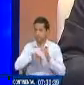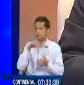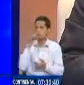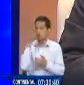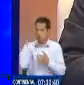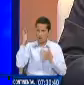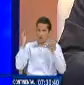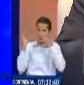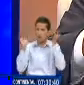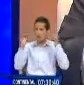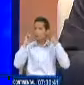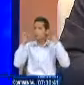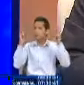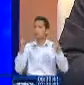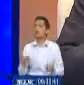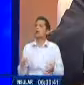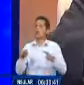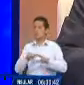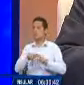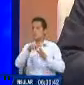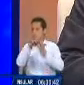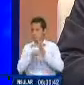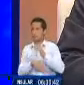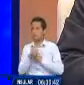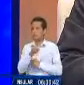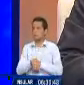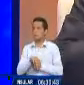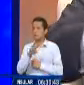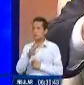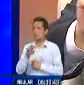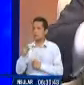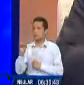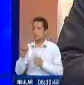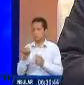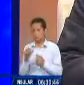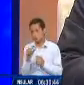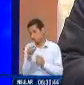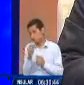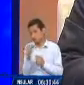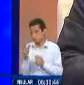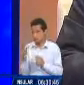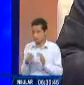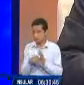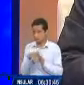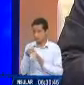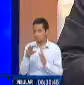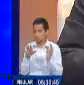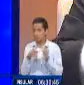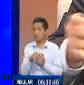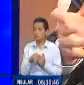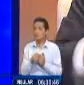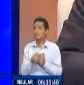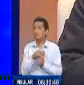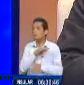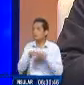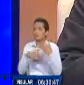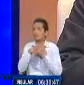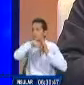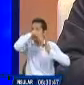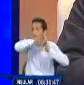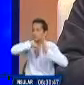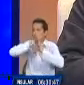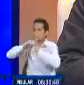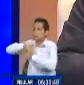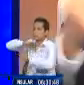a casi alrededor de 1200 dólares y un poco por debajo subió en los últimos días y el peso del cobre también en 2.6